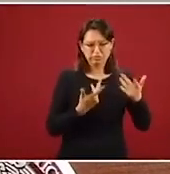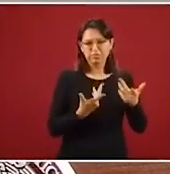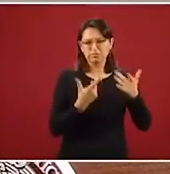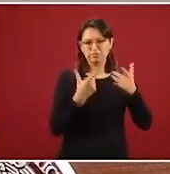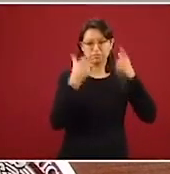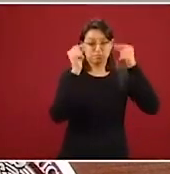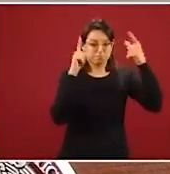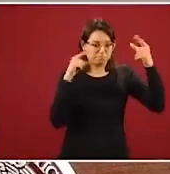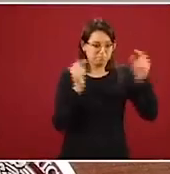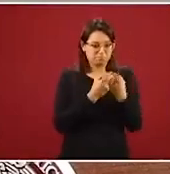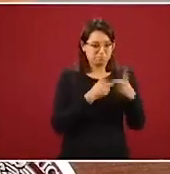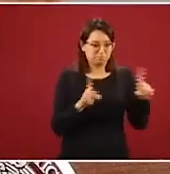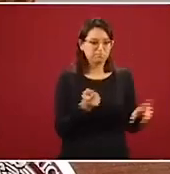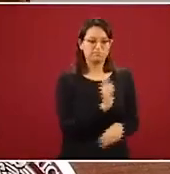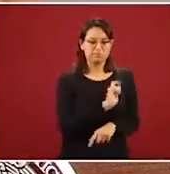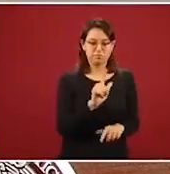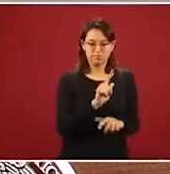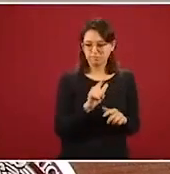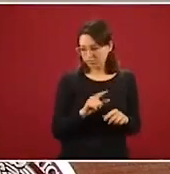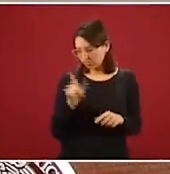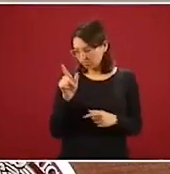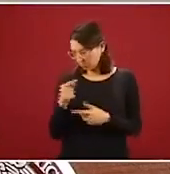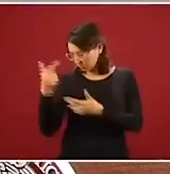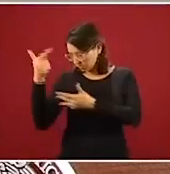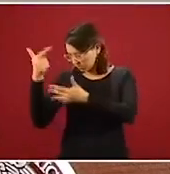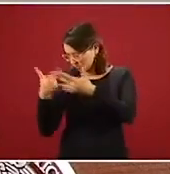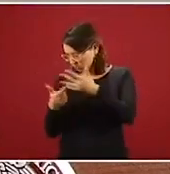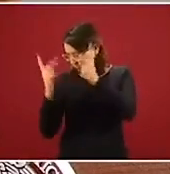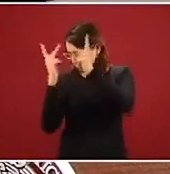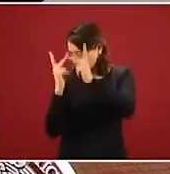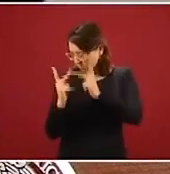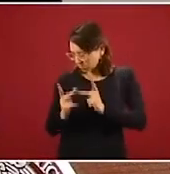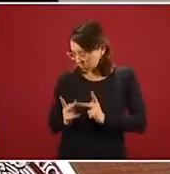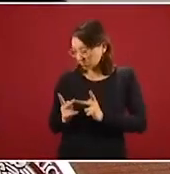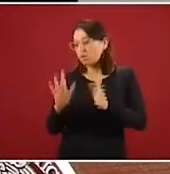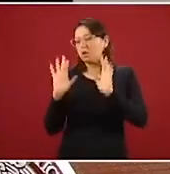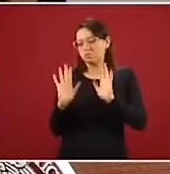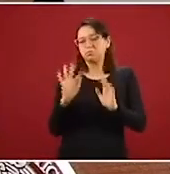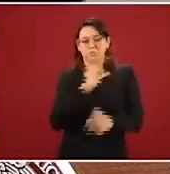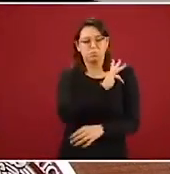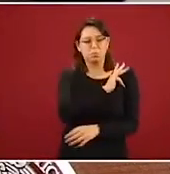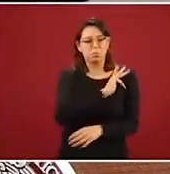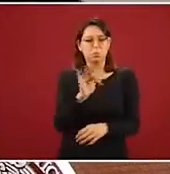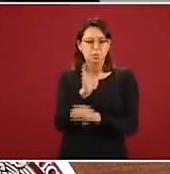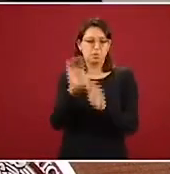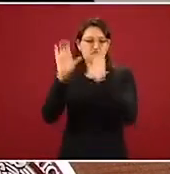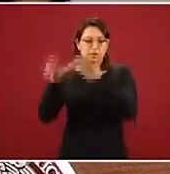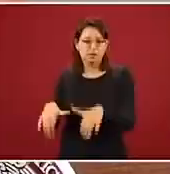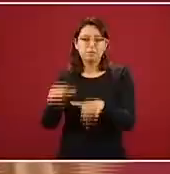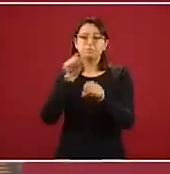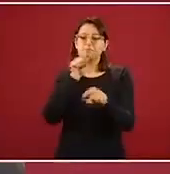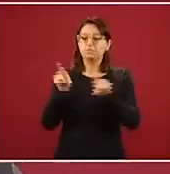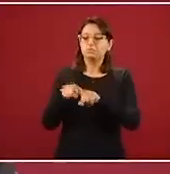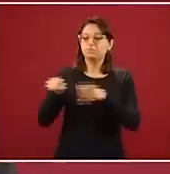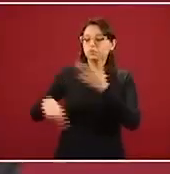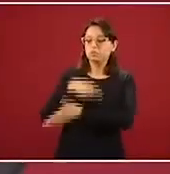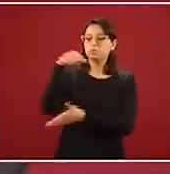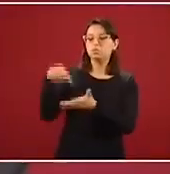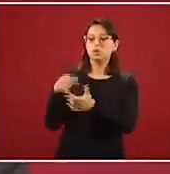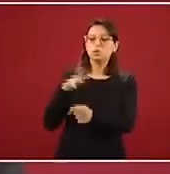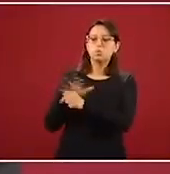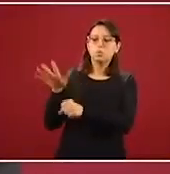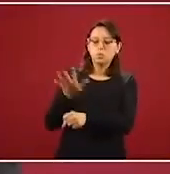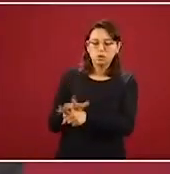digamos que su desarrollo profesional era el que estábamos buscando y después buscarlo también por el lugar donde necesitábamos a esa